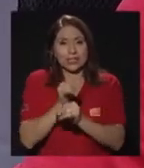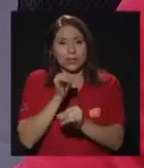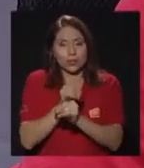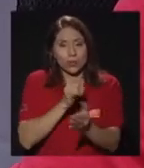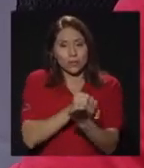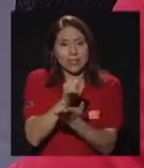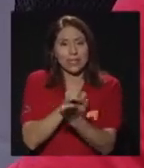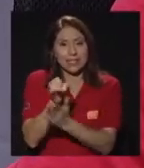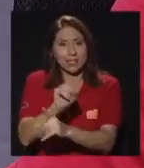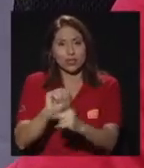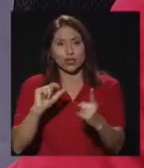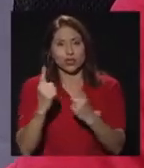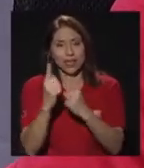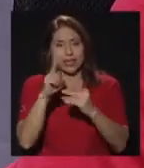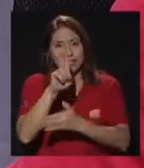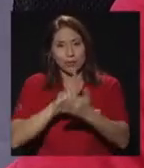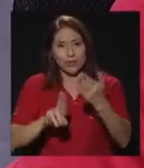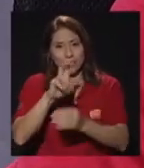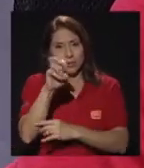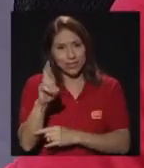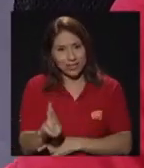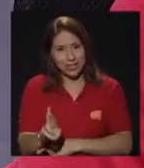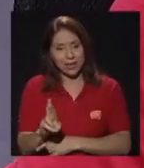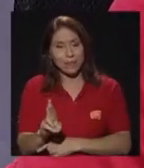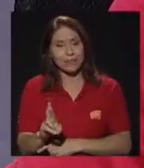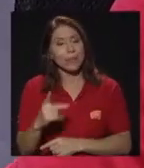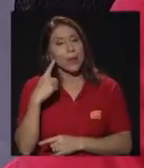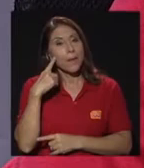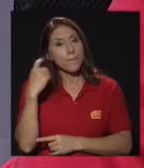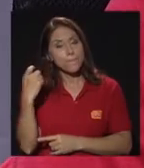de la Universidad de Costa Rica, porque también